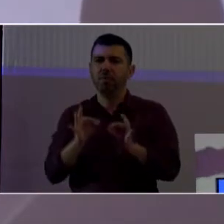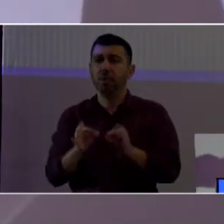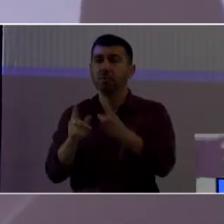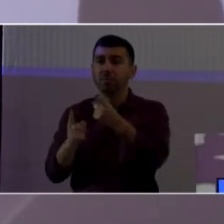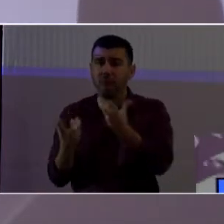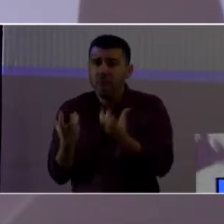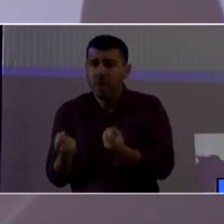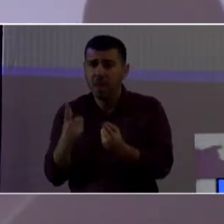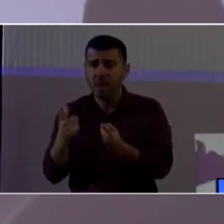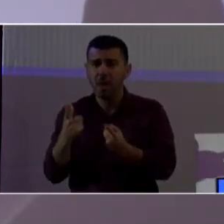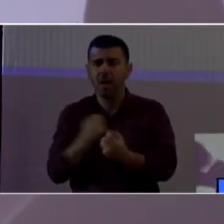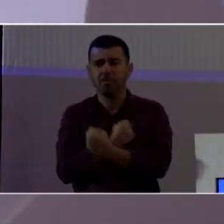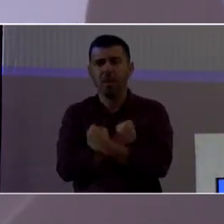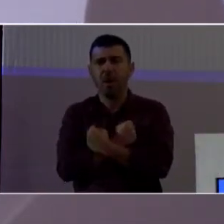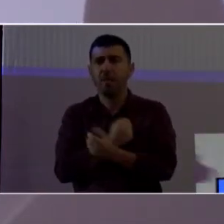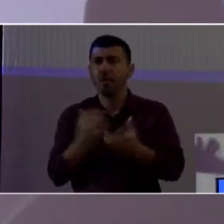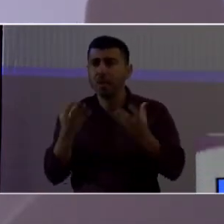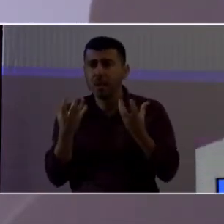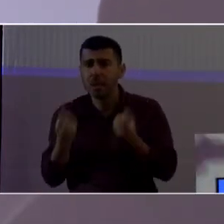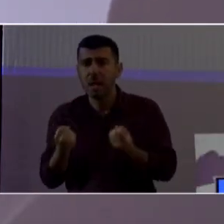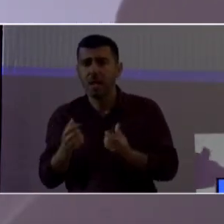el amor por ella.